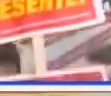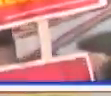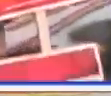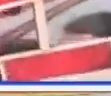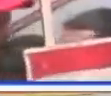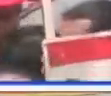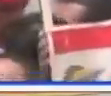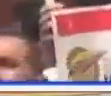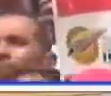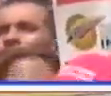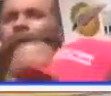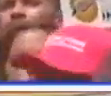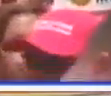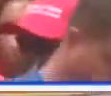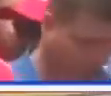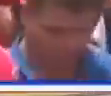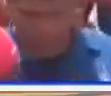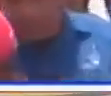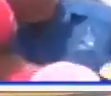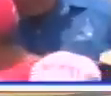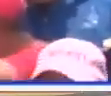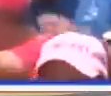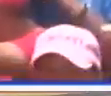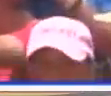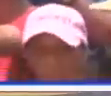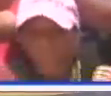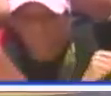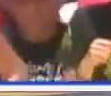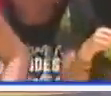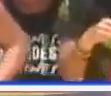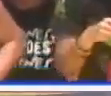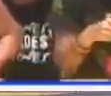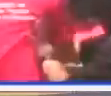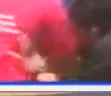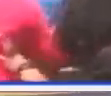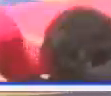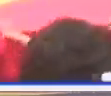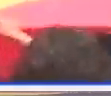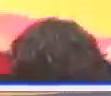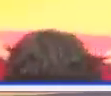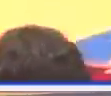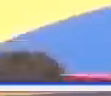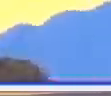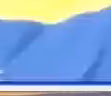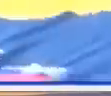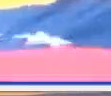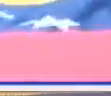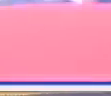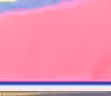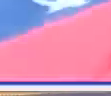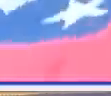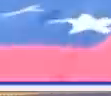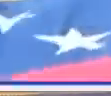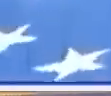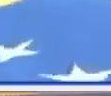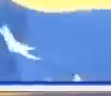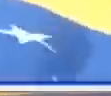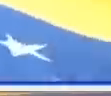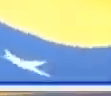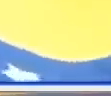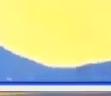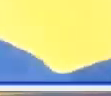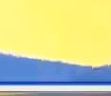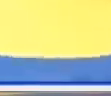Amor con amor se paga y se multiplica todos los días. A nosotros nos mueve